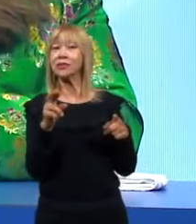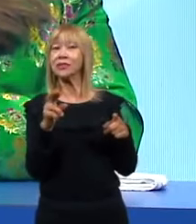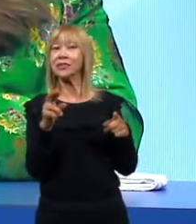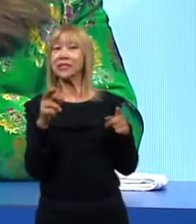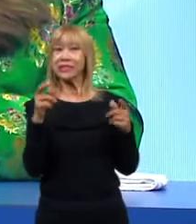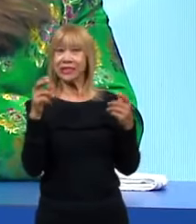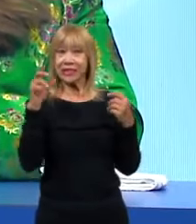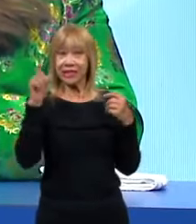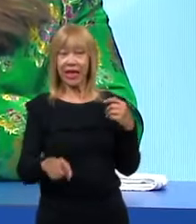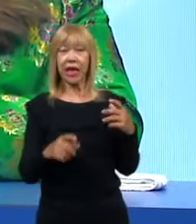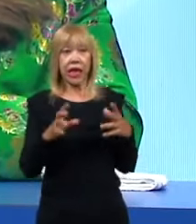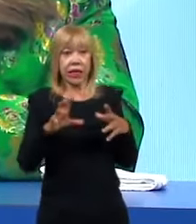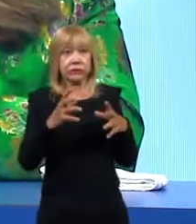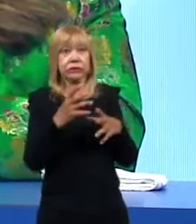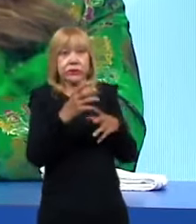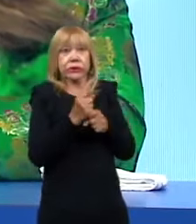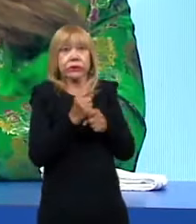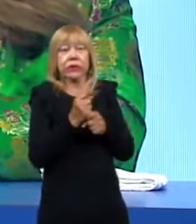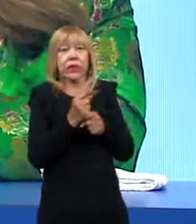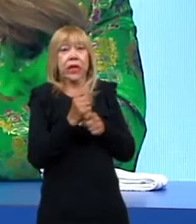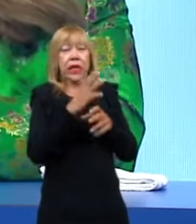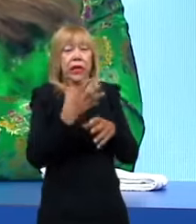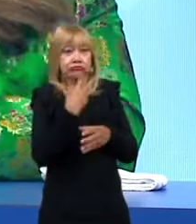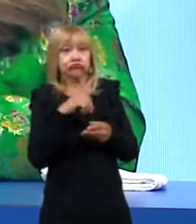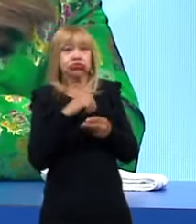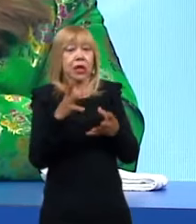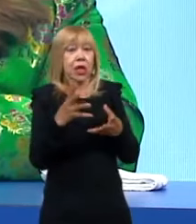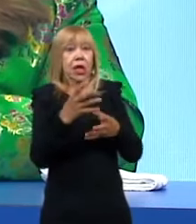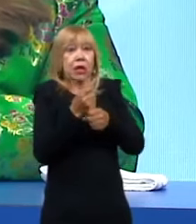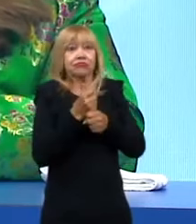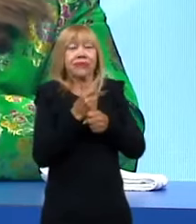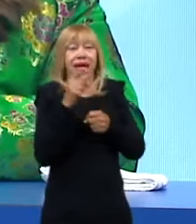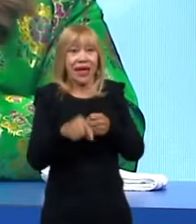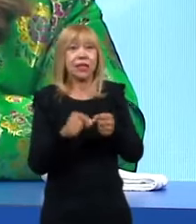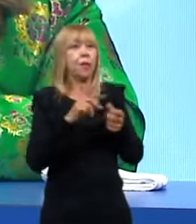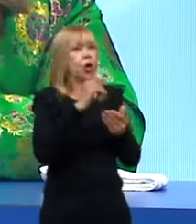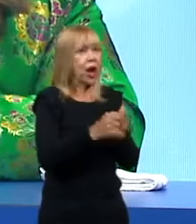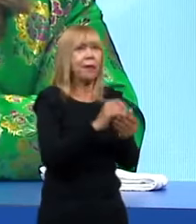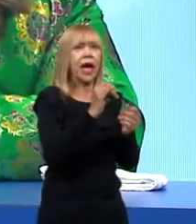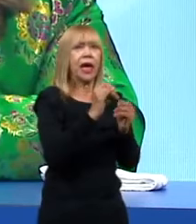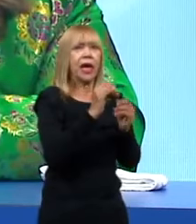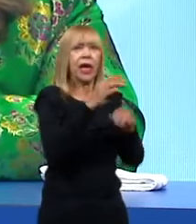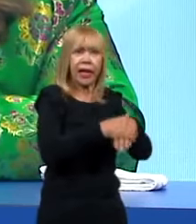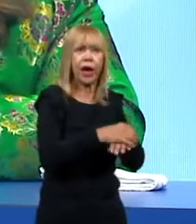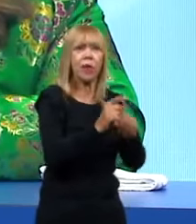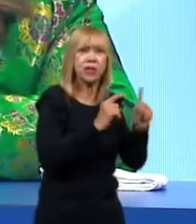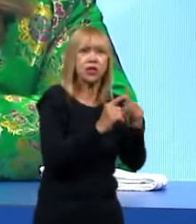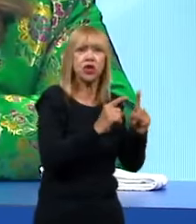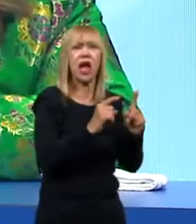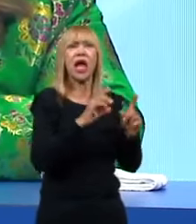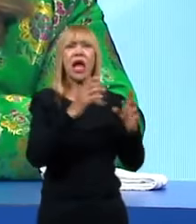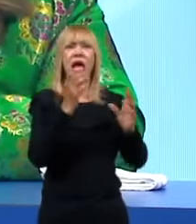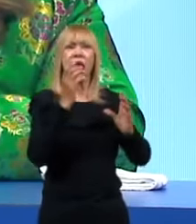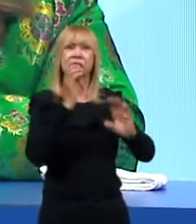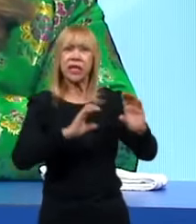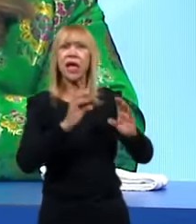que posicionarse, no solamente, hablaba de fortalecer el programa de inglés e inglés conversacional, hablaba de ciencias y